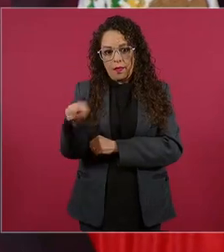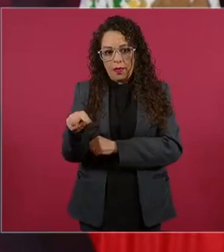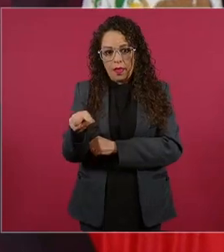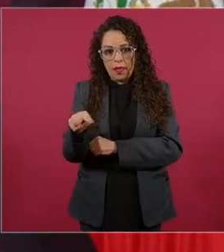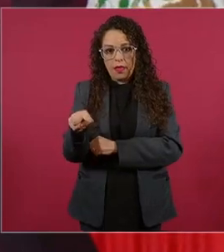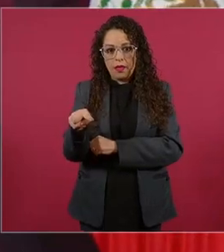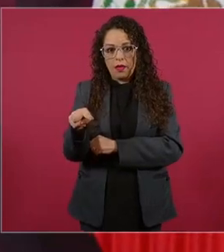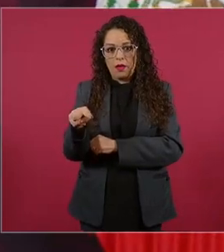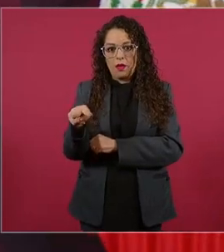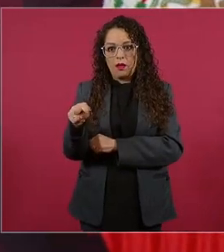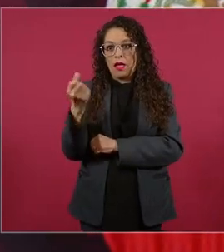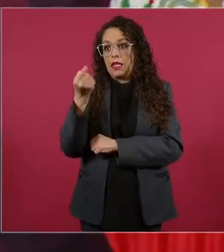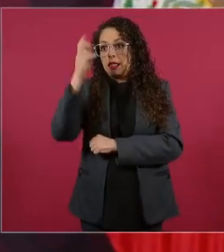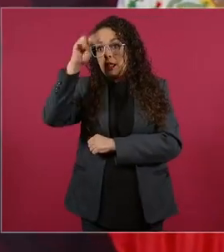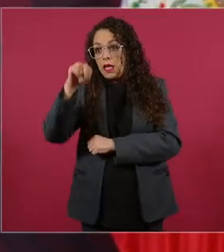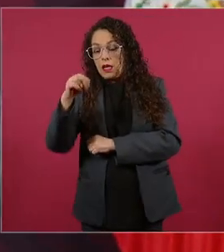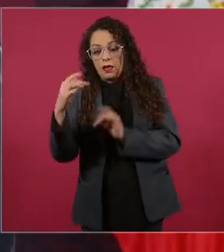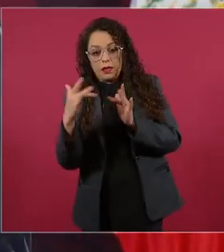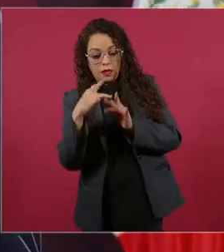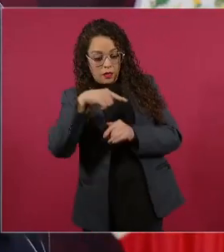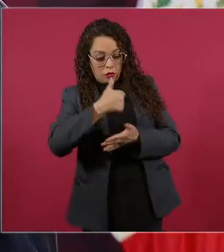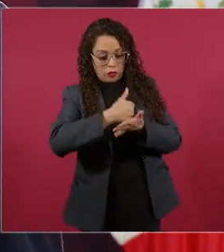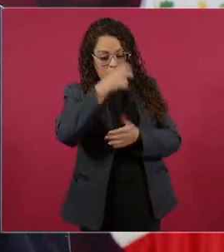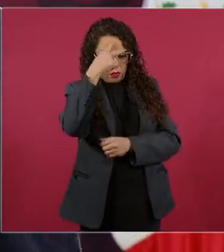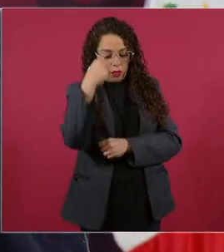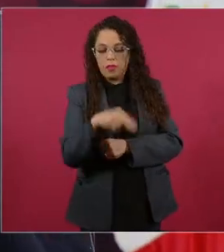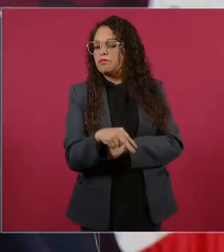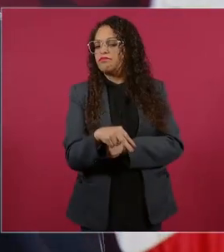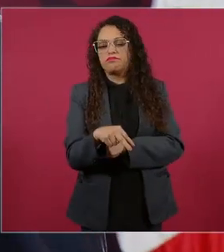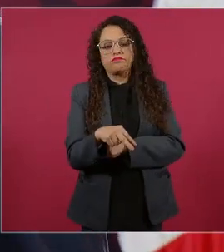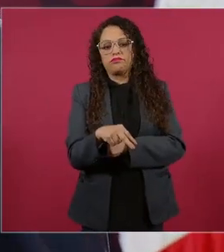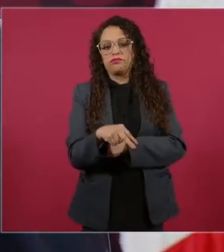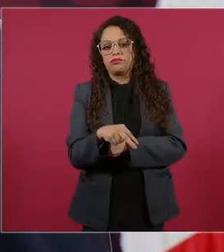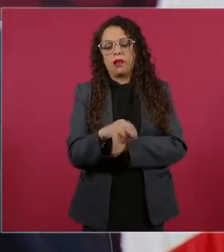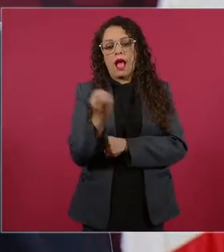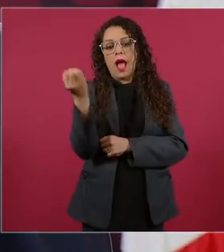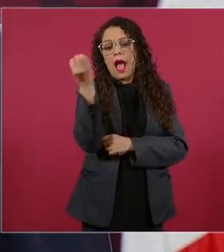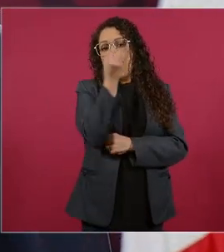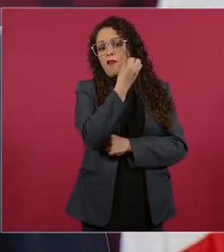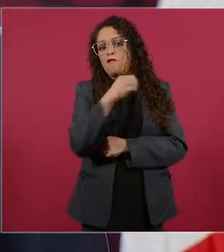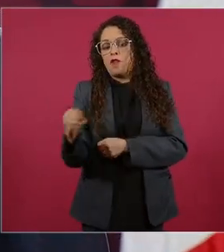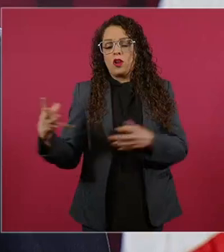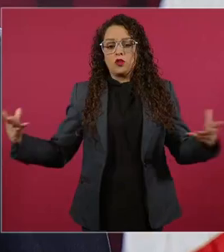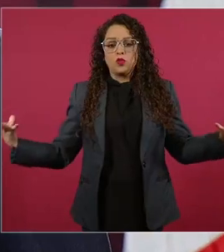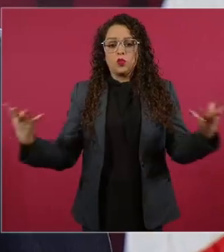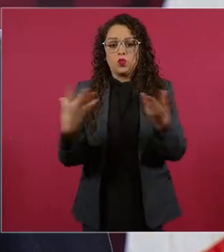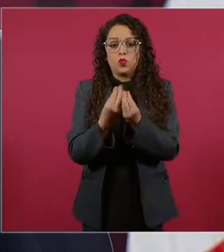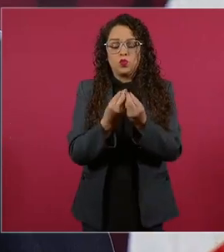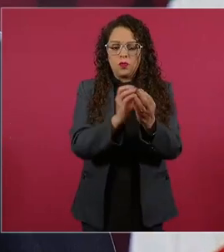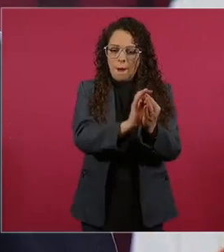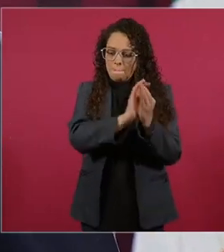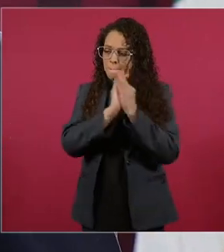México. O sea, se tienen que unir. Y